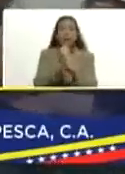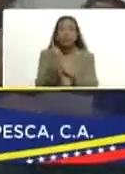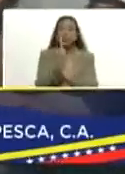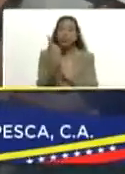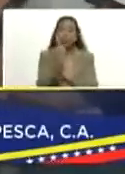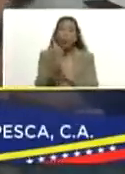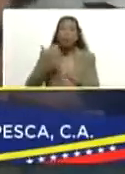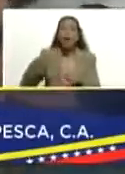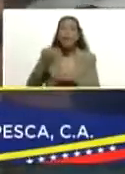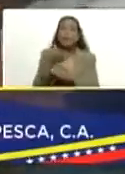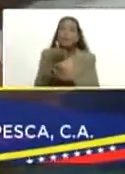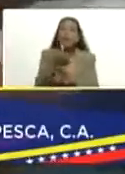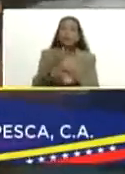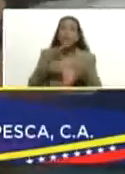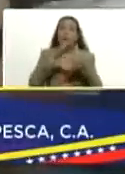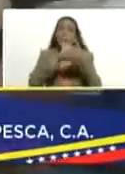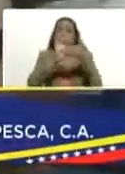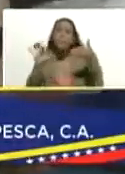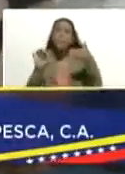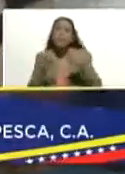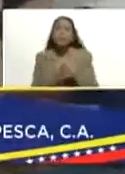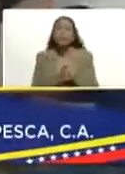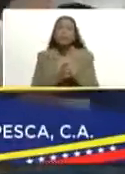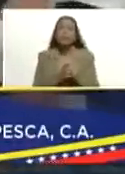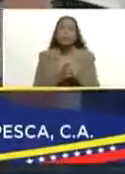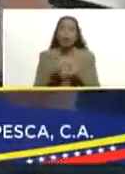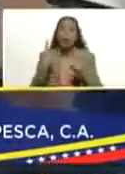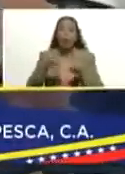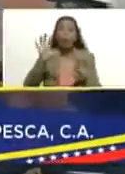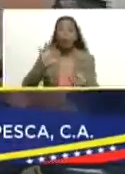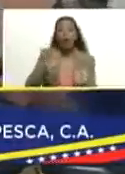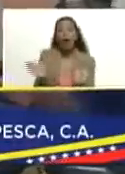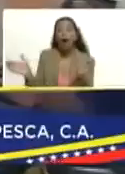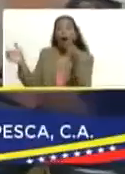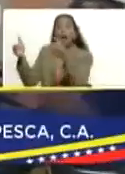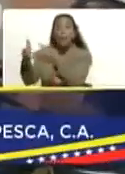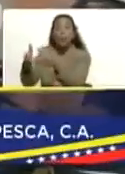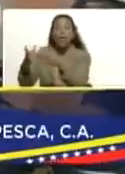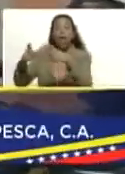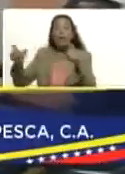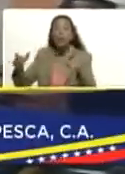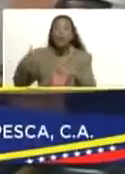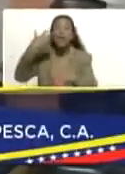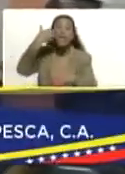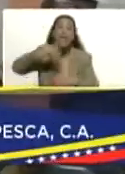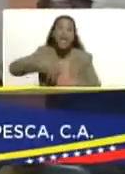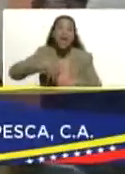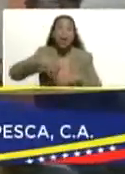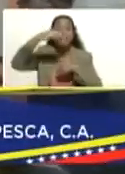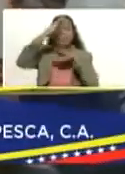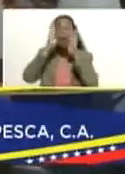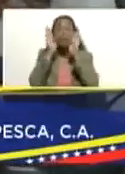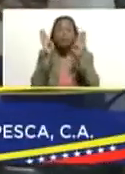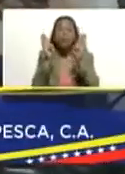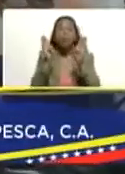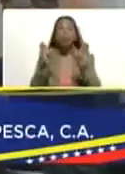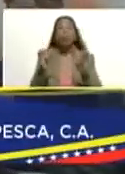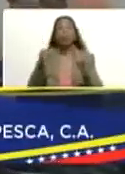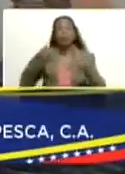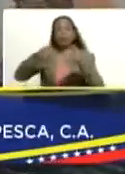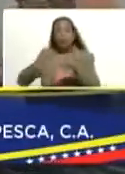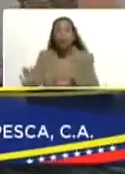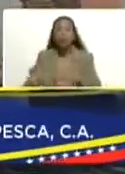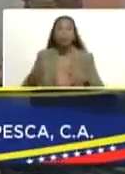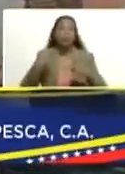de la sardina y tenemos otra sección que es la parte generadora de hielo para atender a nuestros pescadores artesanales, a